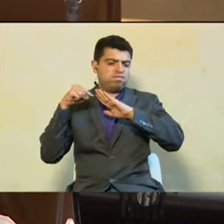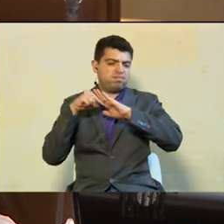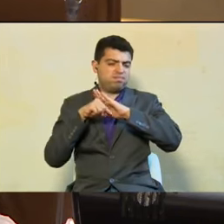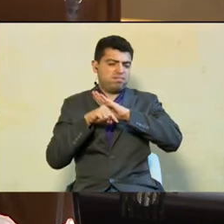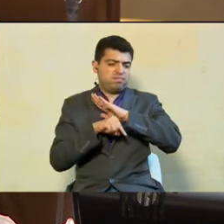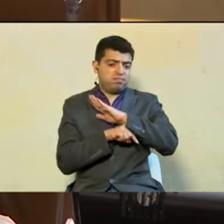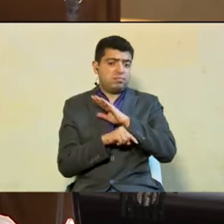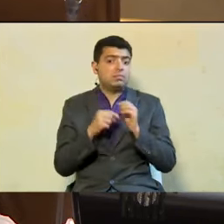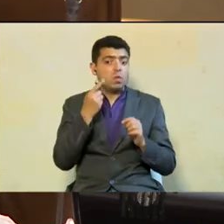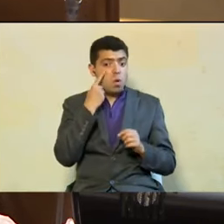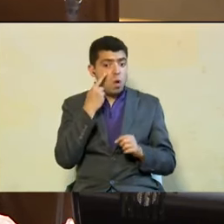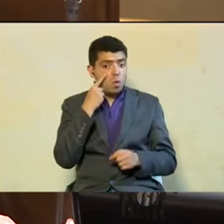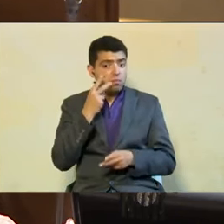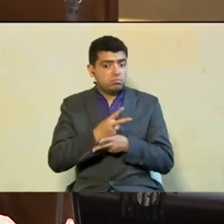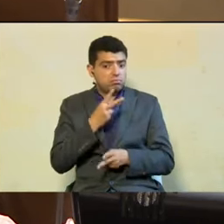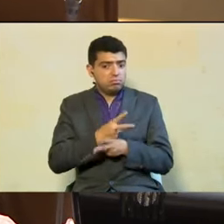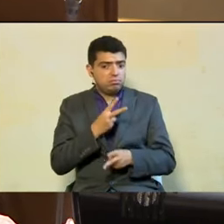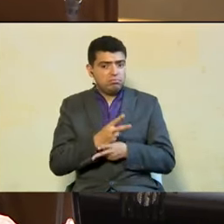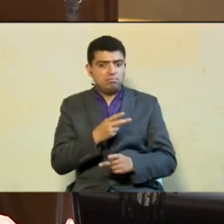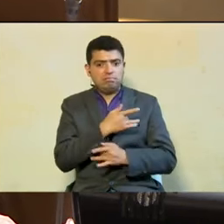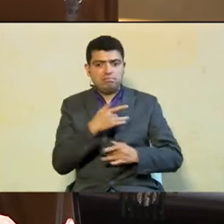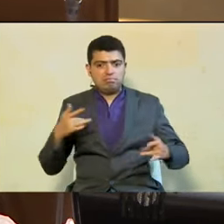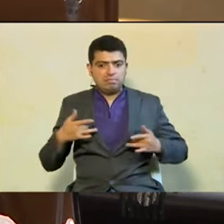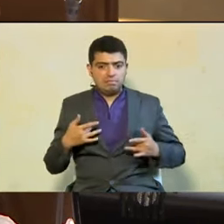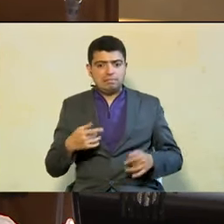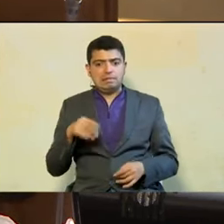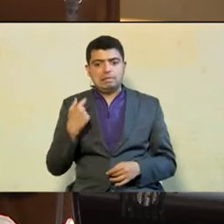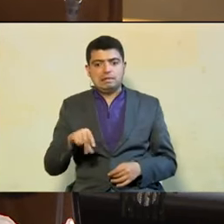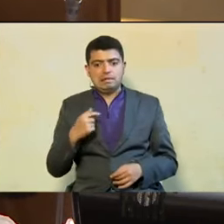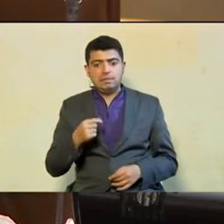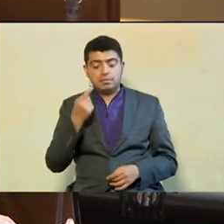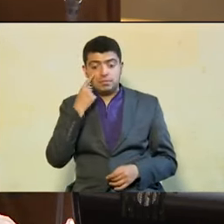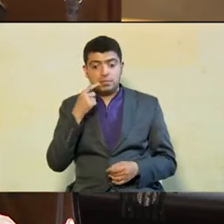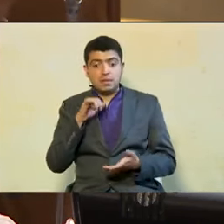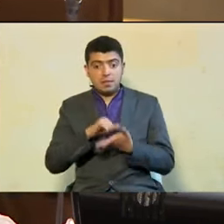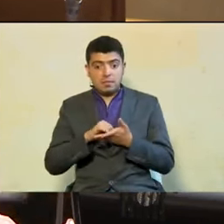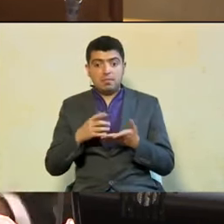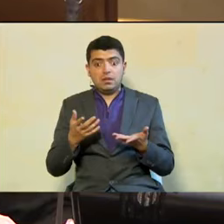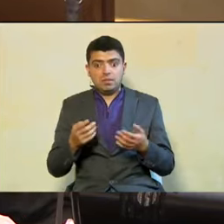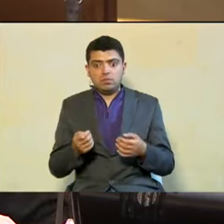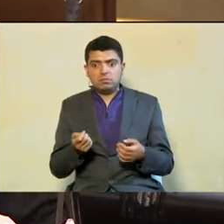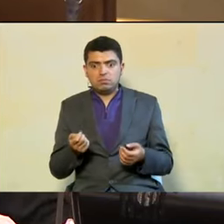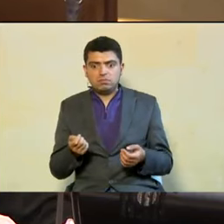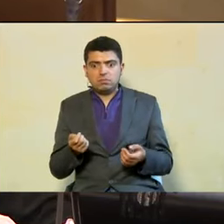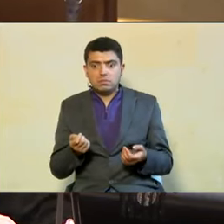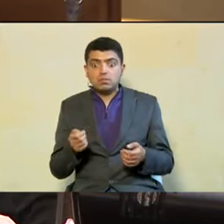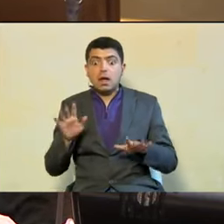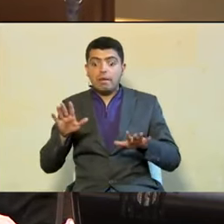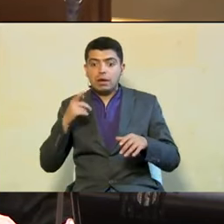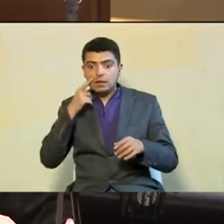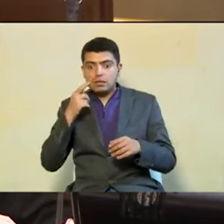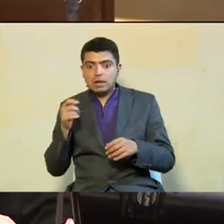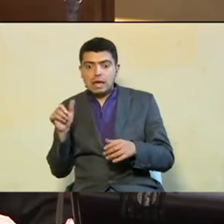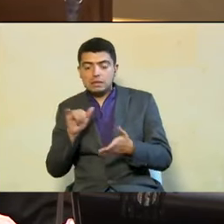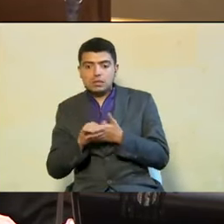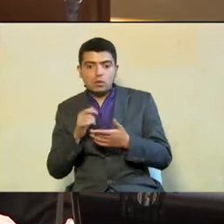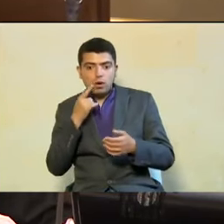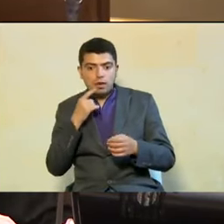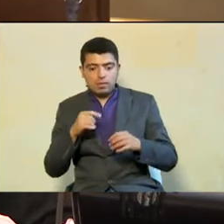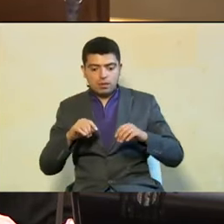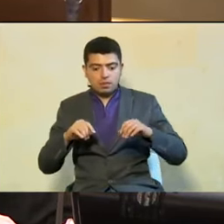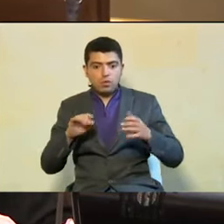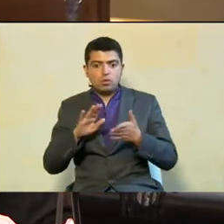salud y la vida de las personas en condiciones completamente desfavorables casi que en lugares que pueden asimilarse a la sala de una